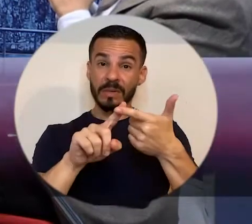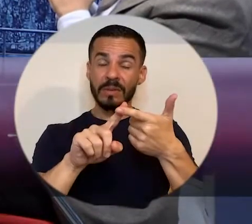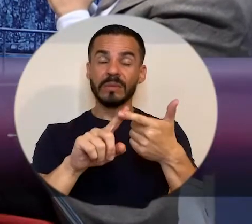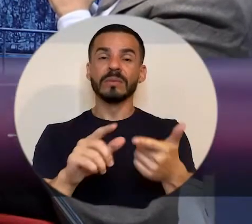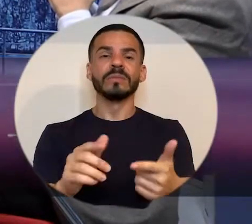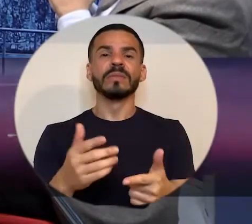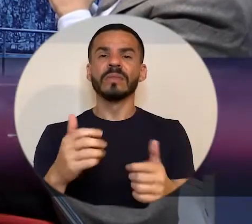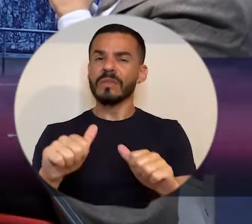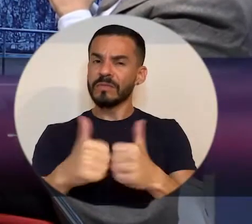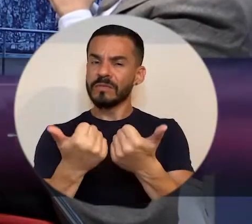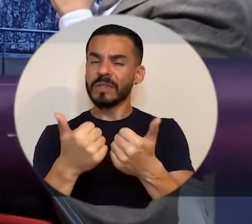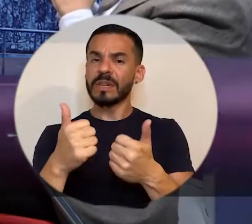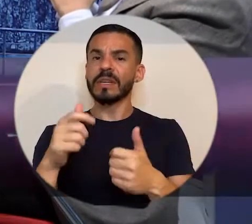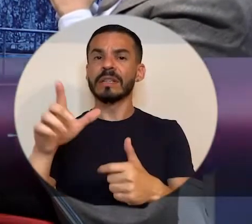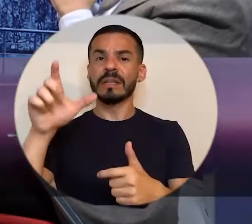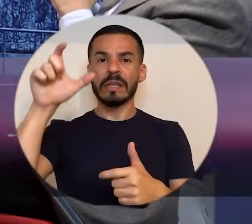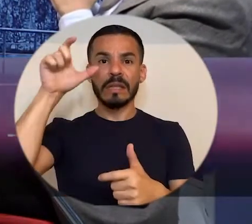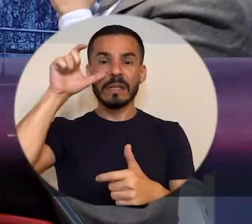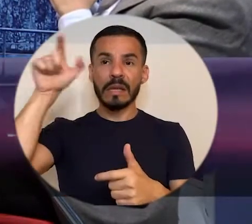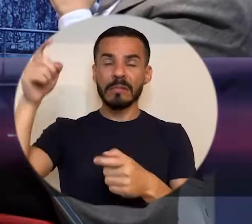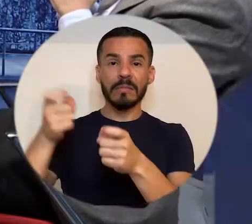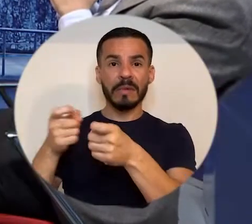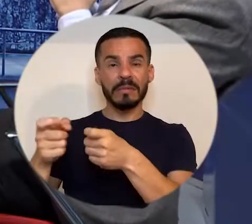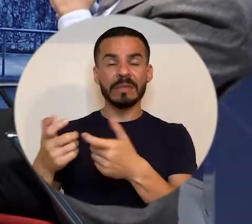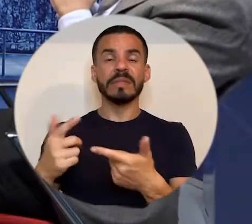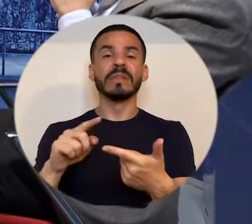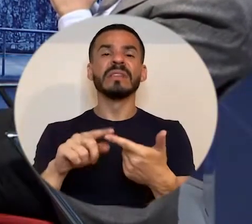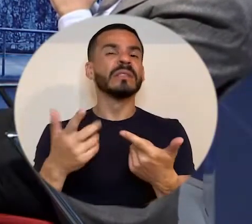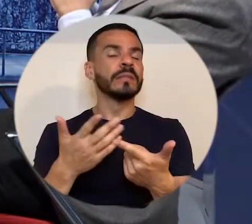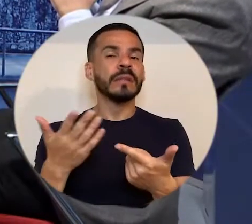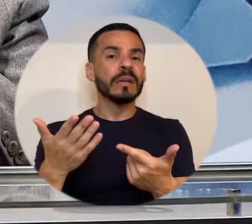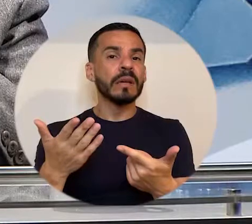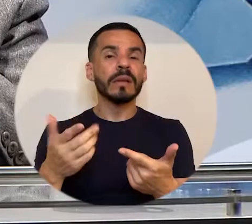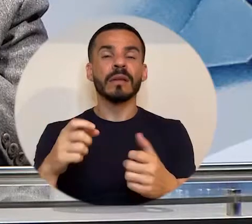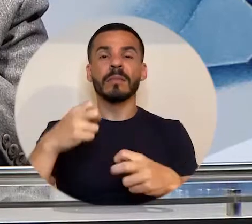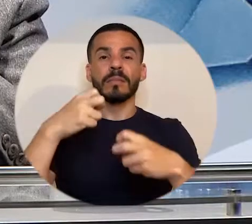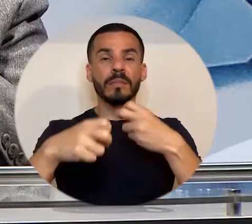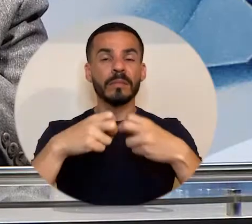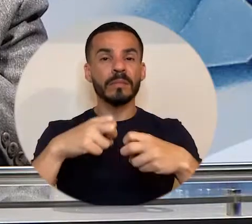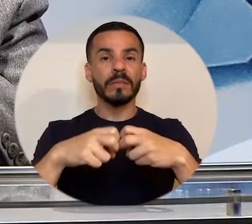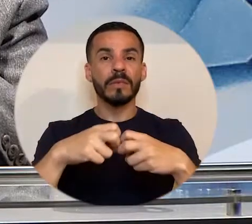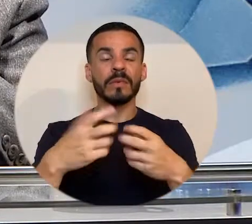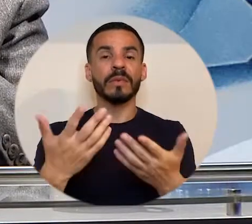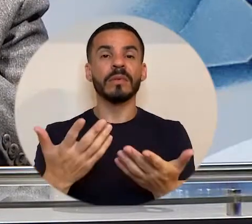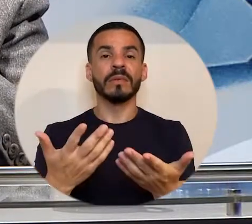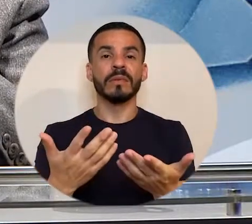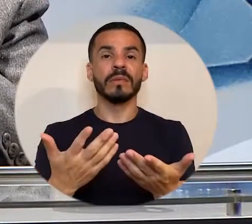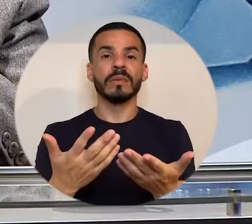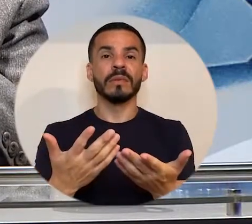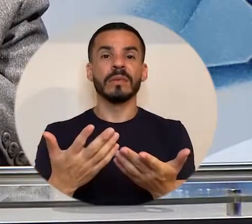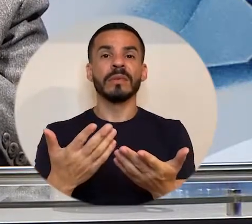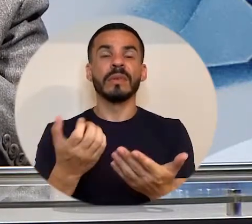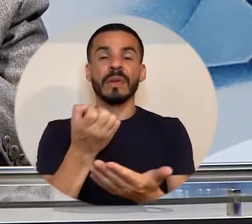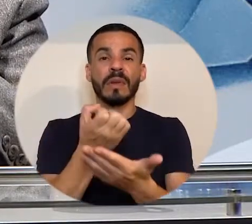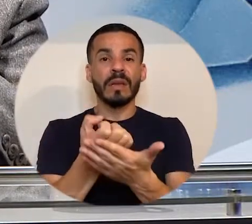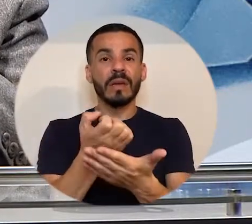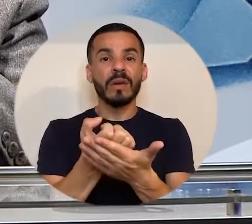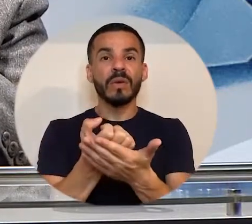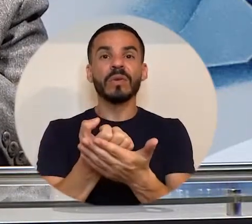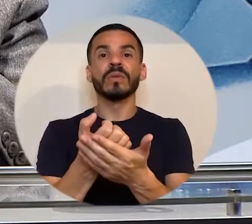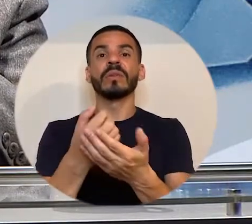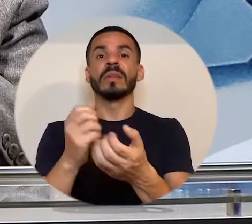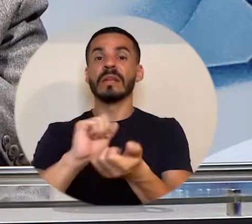gran reto de la administración Biden es el problema de la economía y